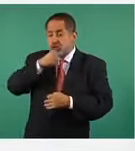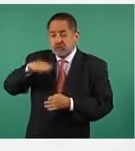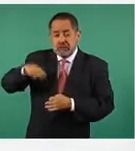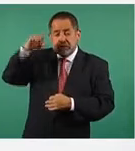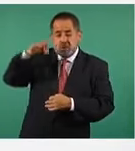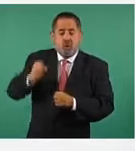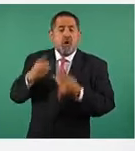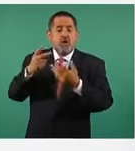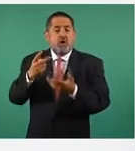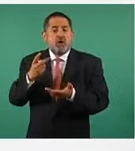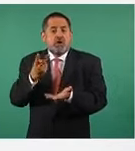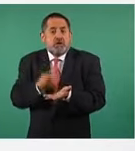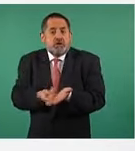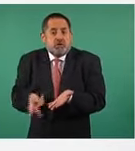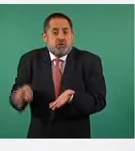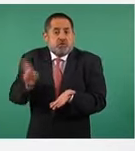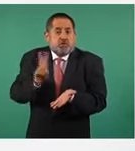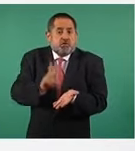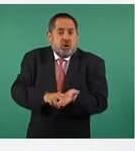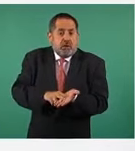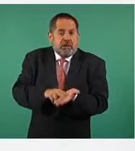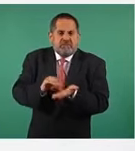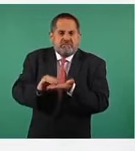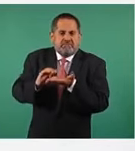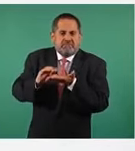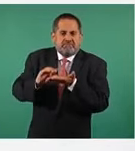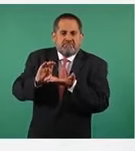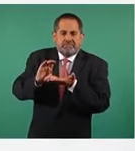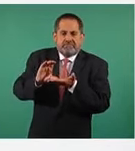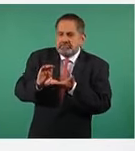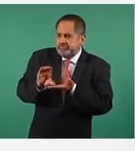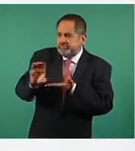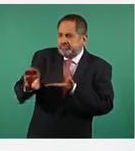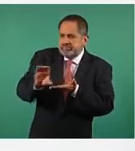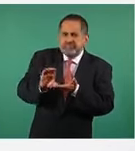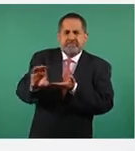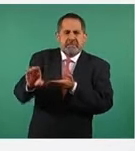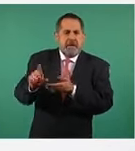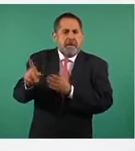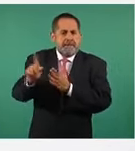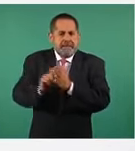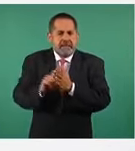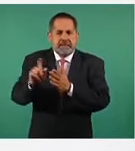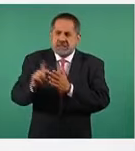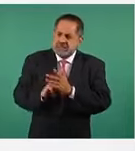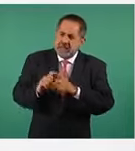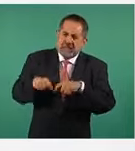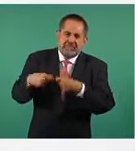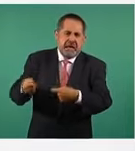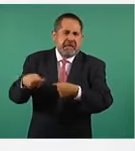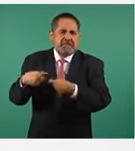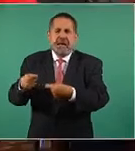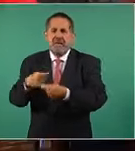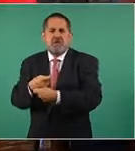a recibir el doble de lo que se les entrega en la